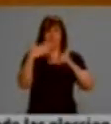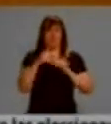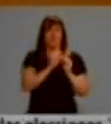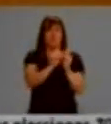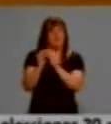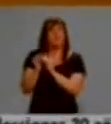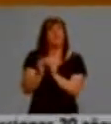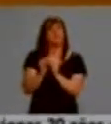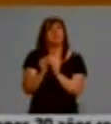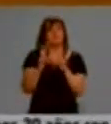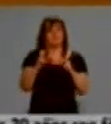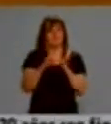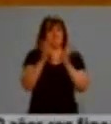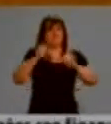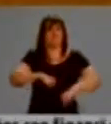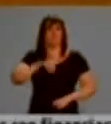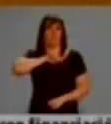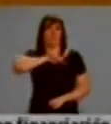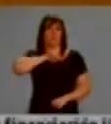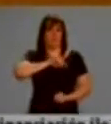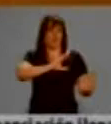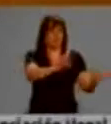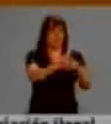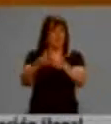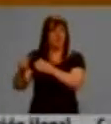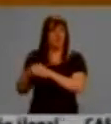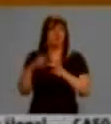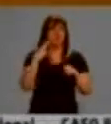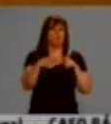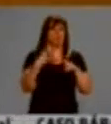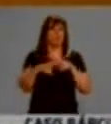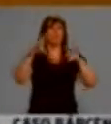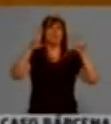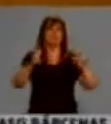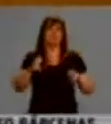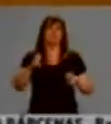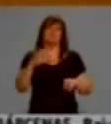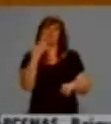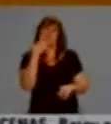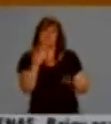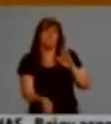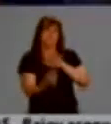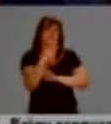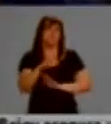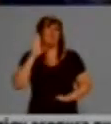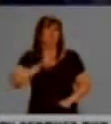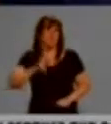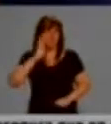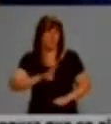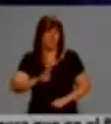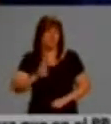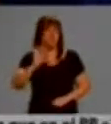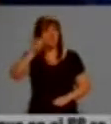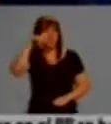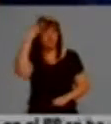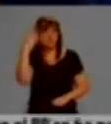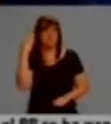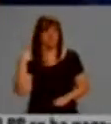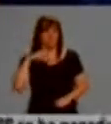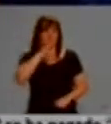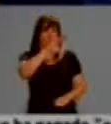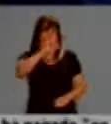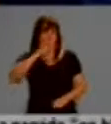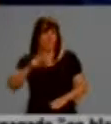un pacto ético entre los partidos respecto al trato de los casos de corrupción. En esta iniciativa de Convergència y